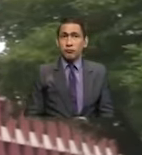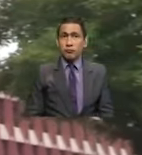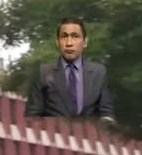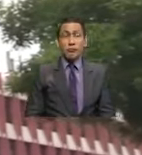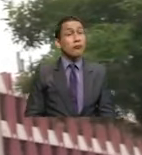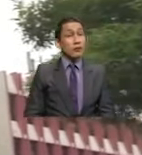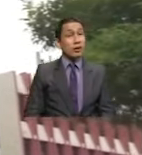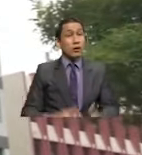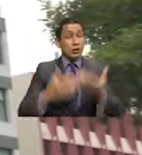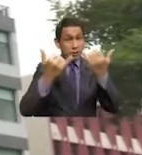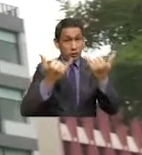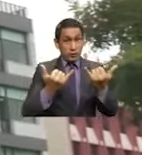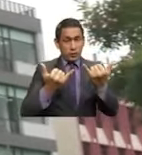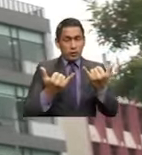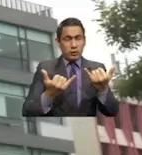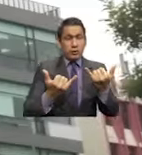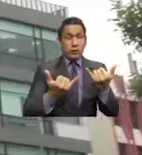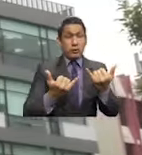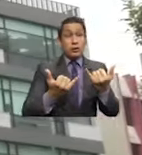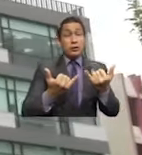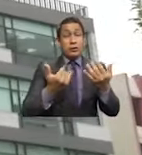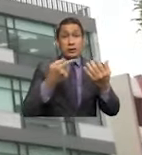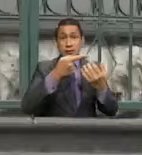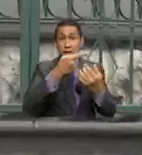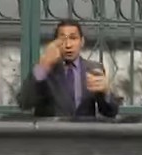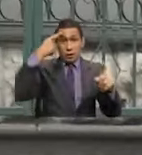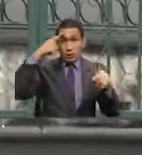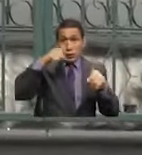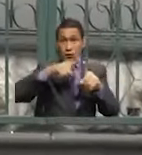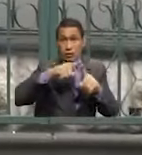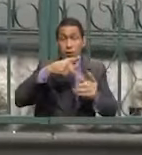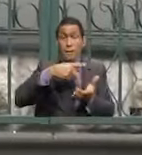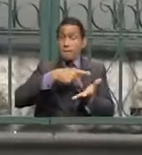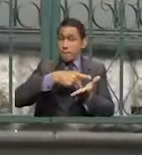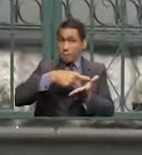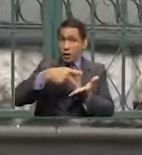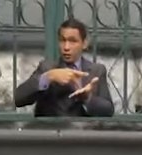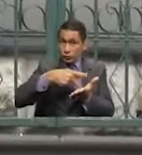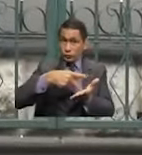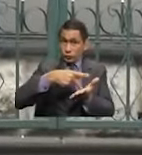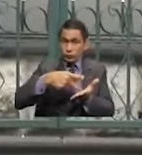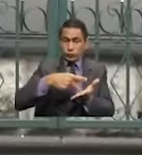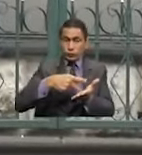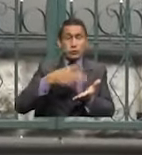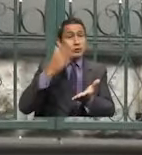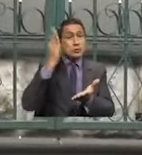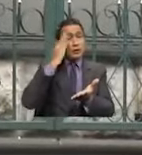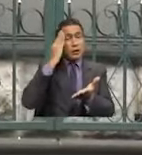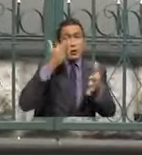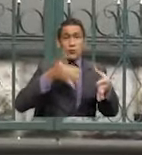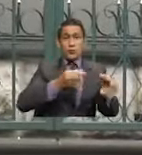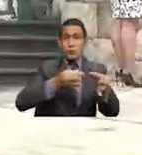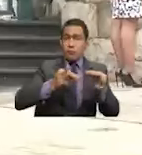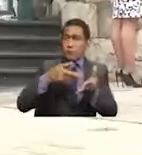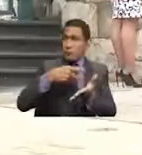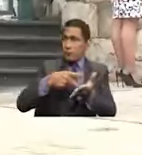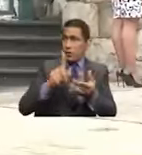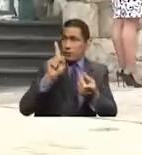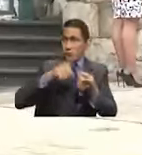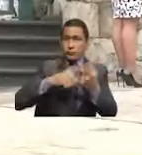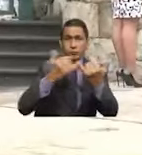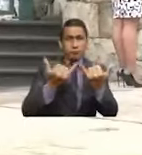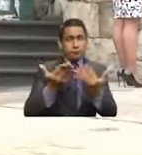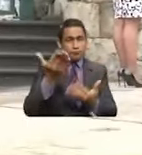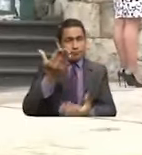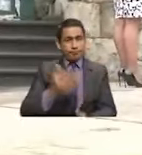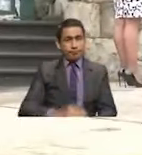se establecen los lineamientos y parámetros a seguir, junto a las formas de pago a las cuales usted puede acceder. Daniel